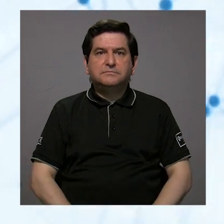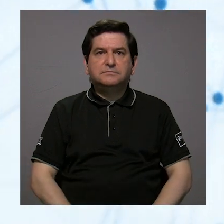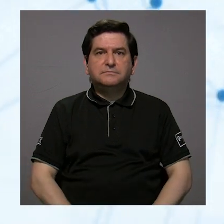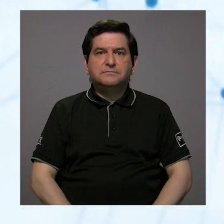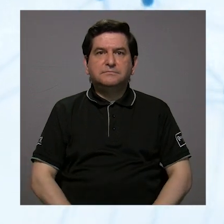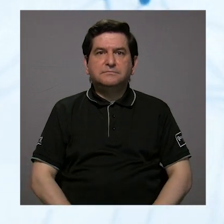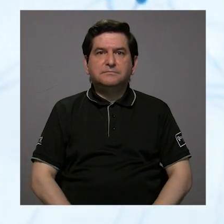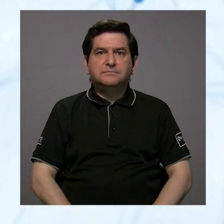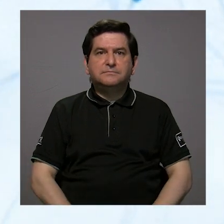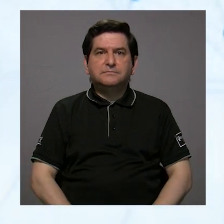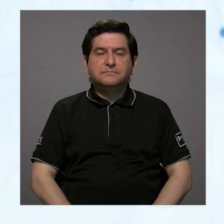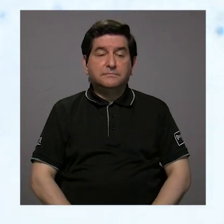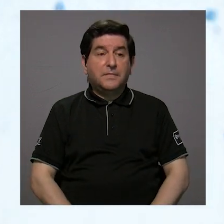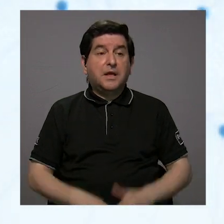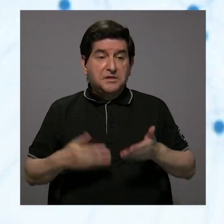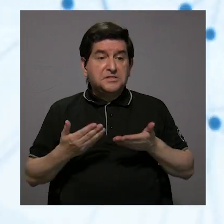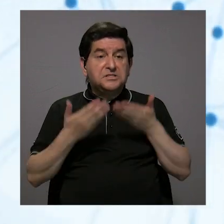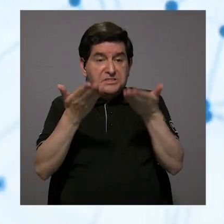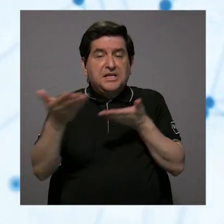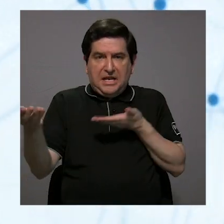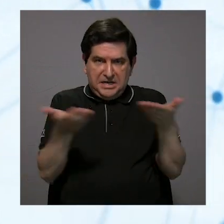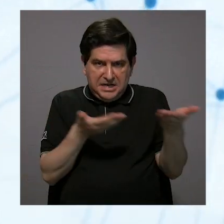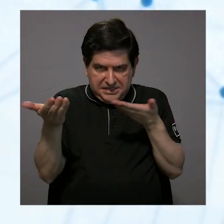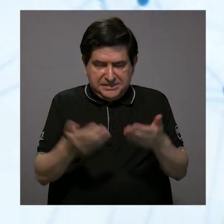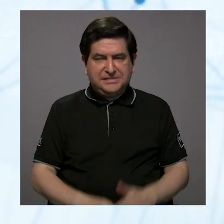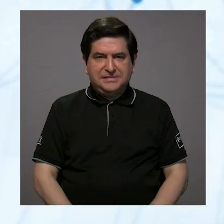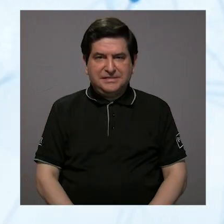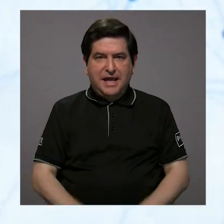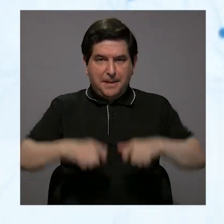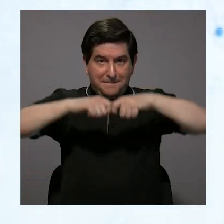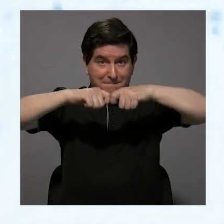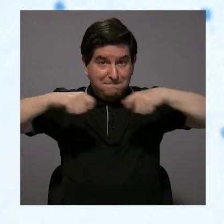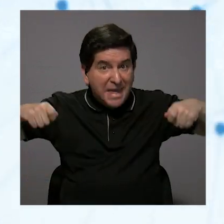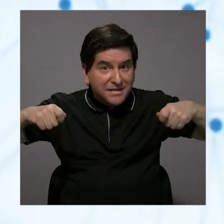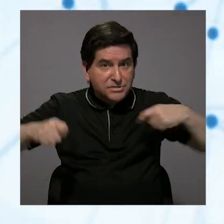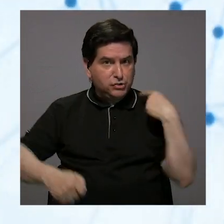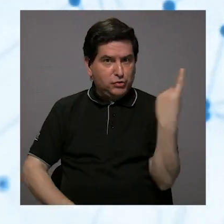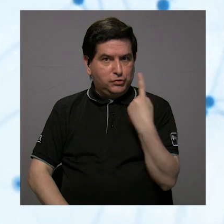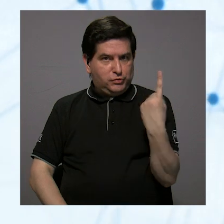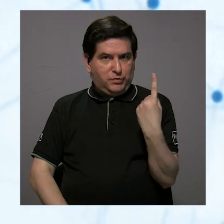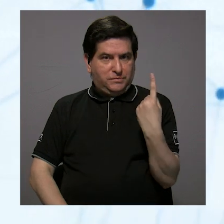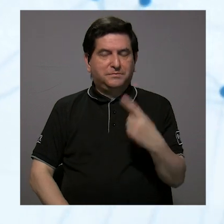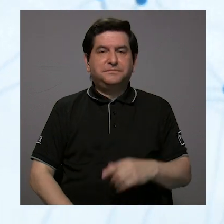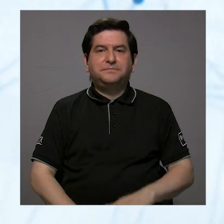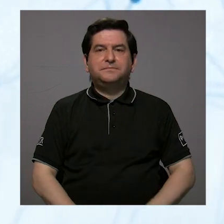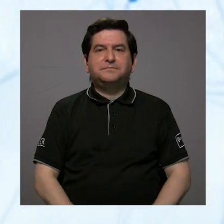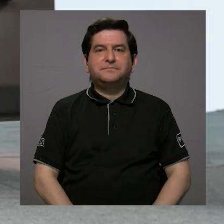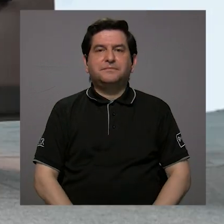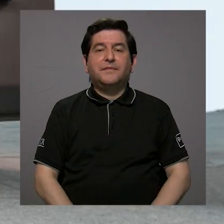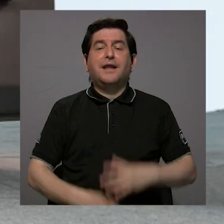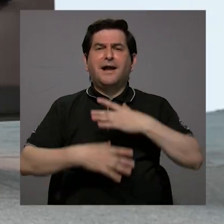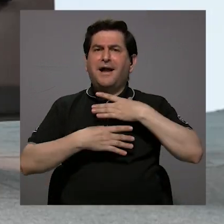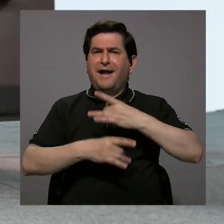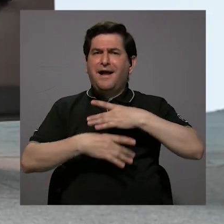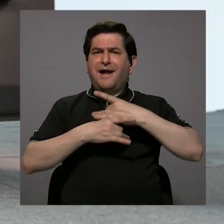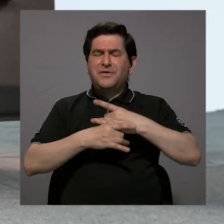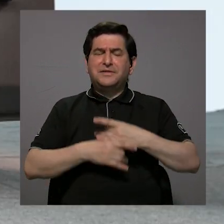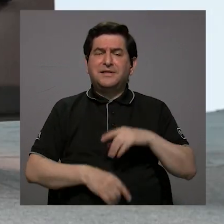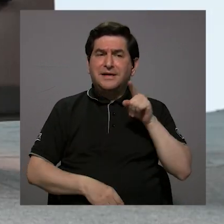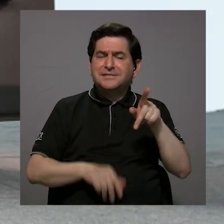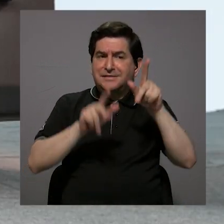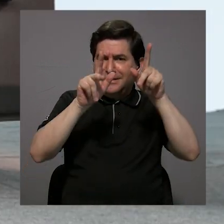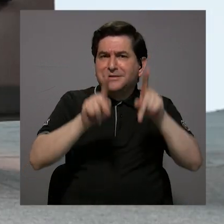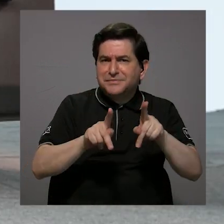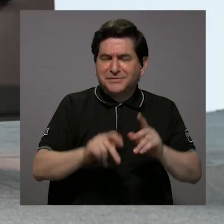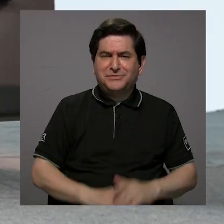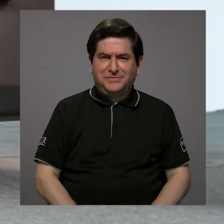y se les da el servicio de la medición, nada más la medición. Lo interesante para